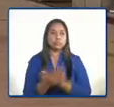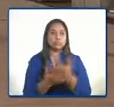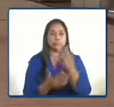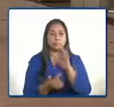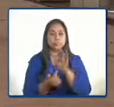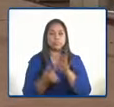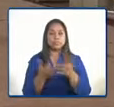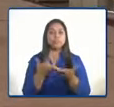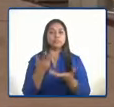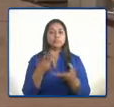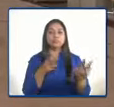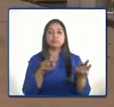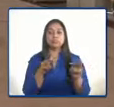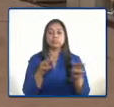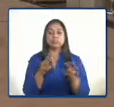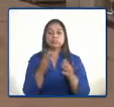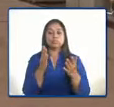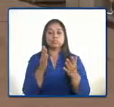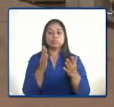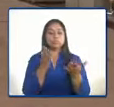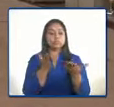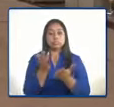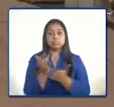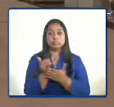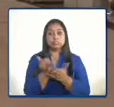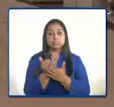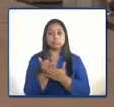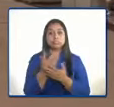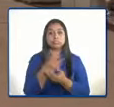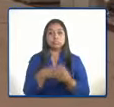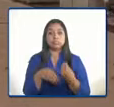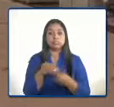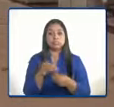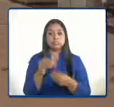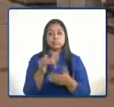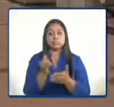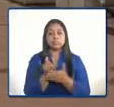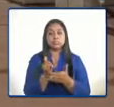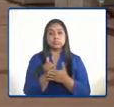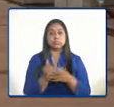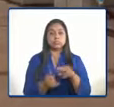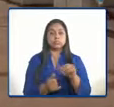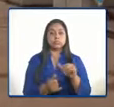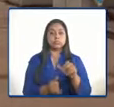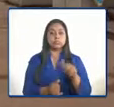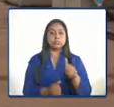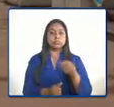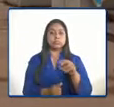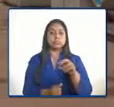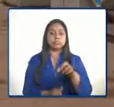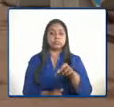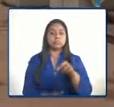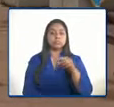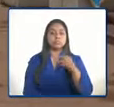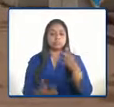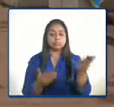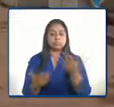atención institucional y reestructuración del Instituto a su cargo. Bienvenido, señor